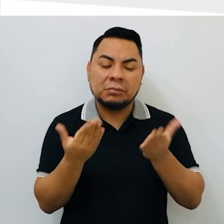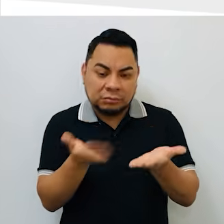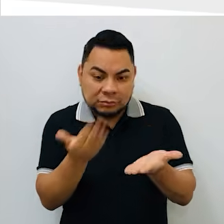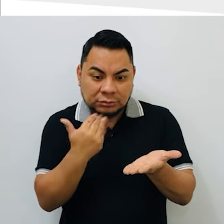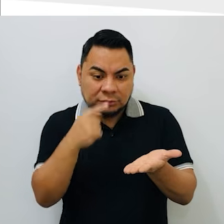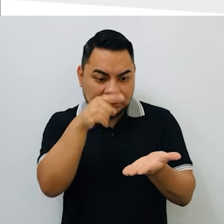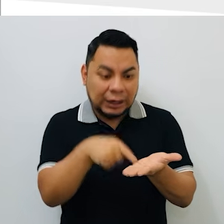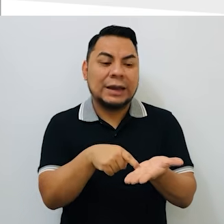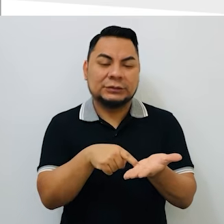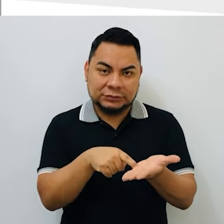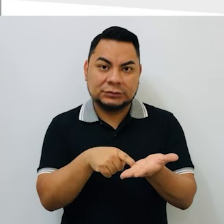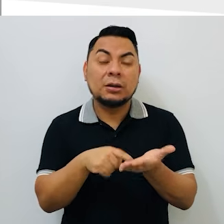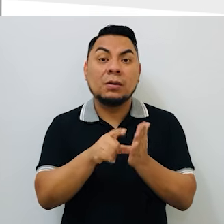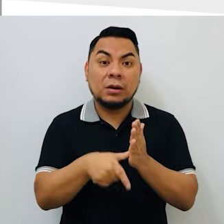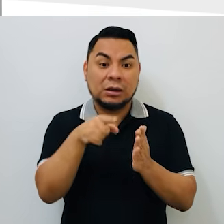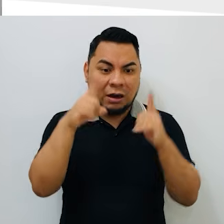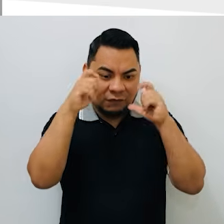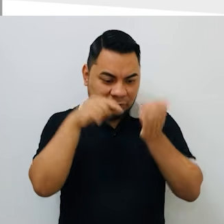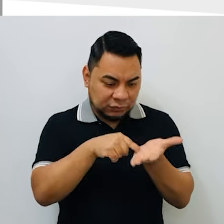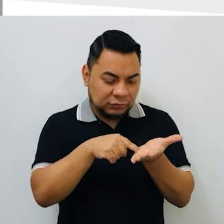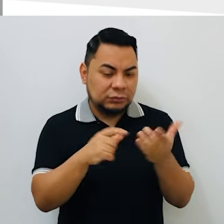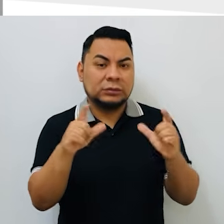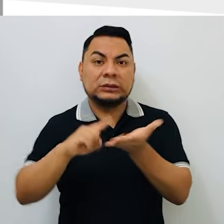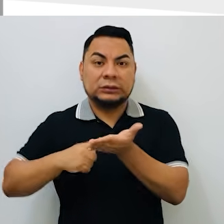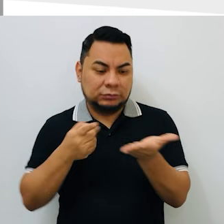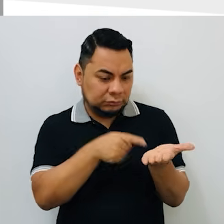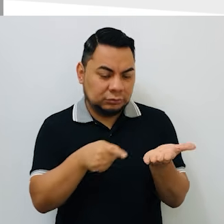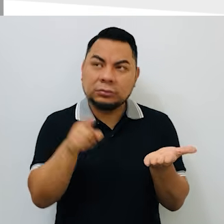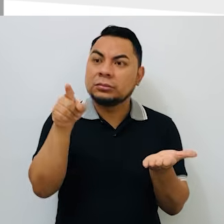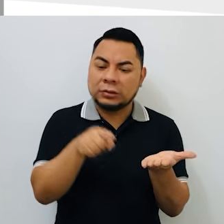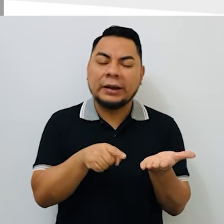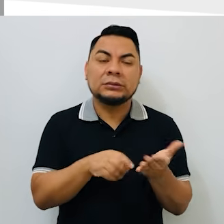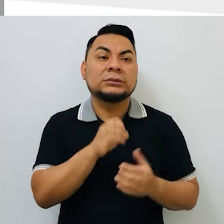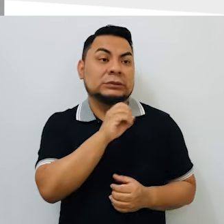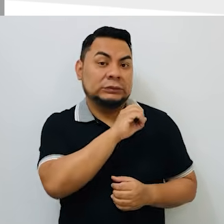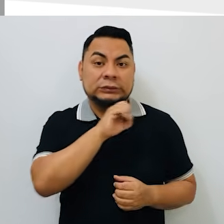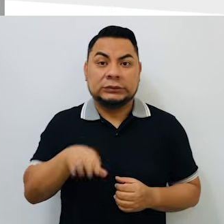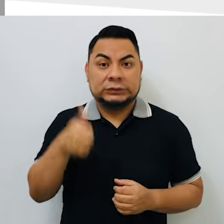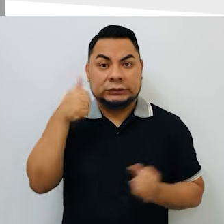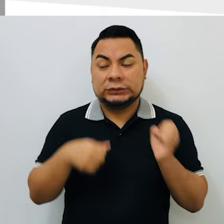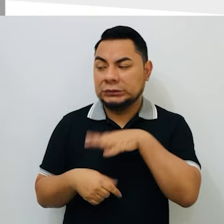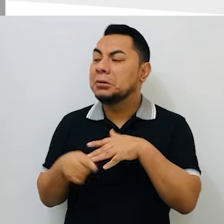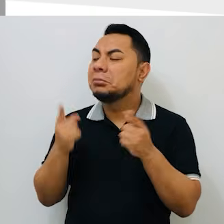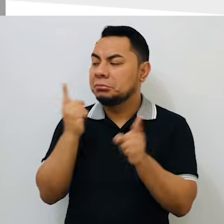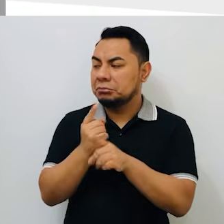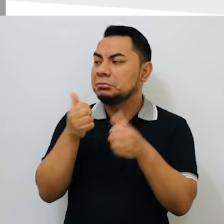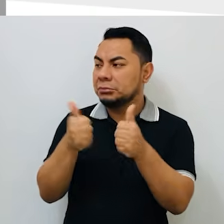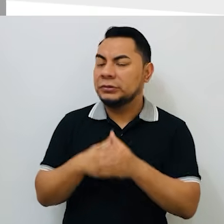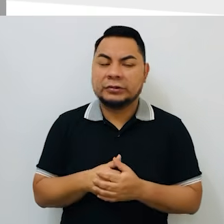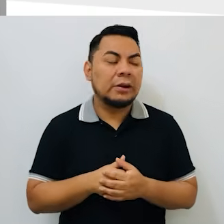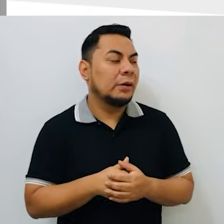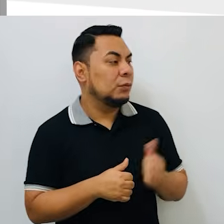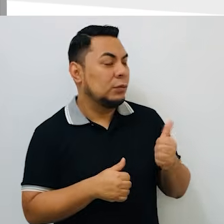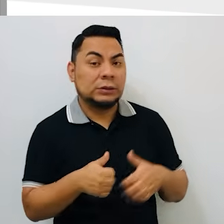la busca en la lista de electores. Ubica la foto y los datos de la electora y le comunica a la presidenta si es conforme